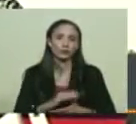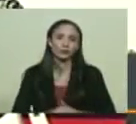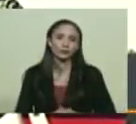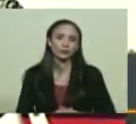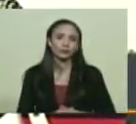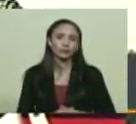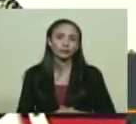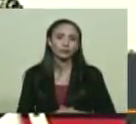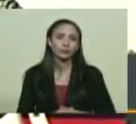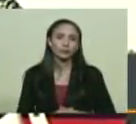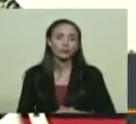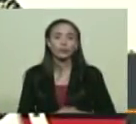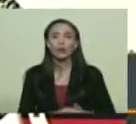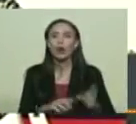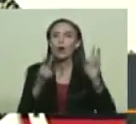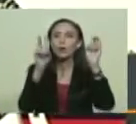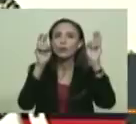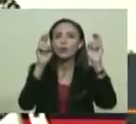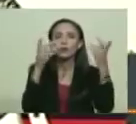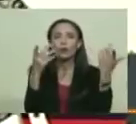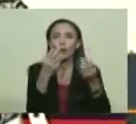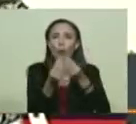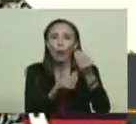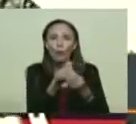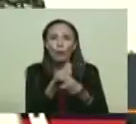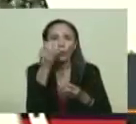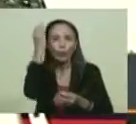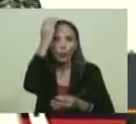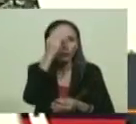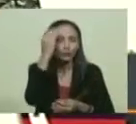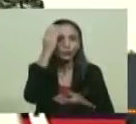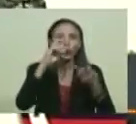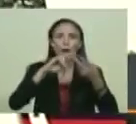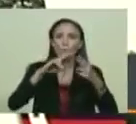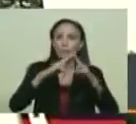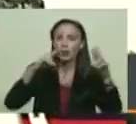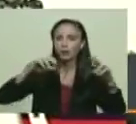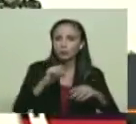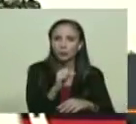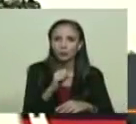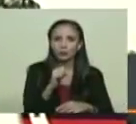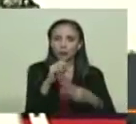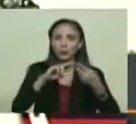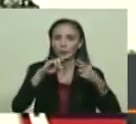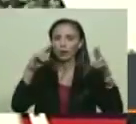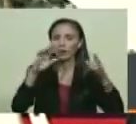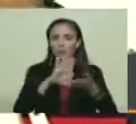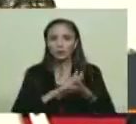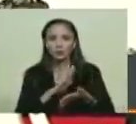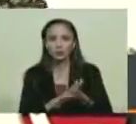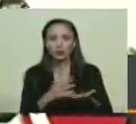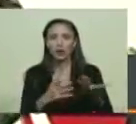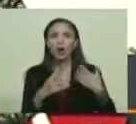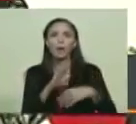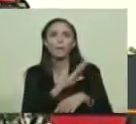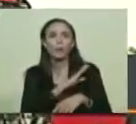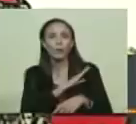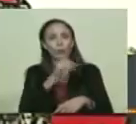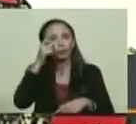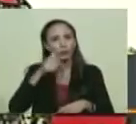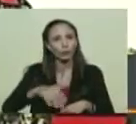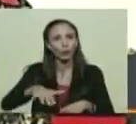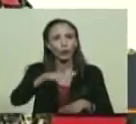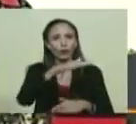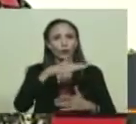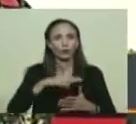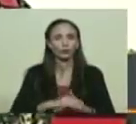Que tuviera un nuevo concepto de una policía de paz, una policía del pueblo, una policía